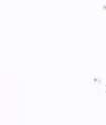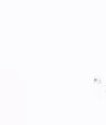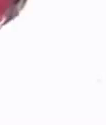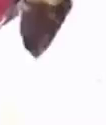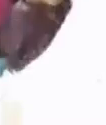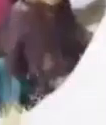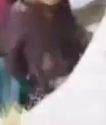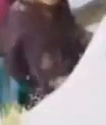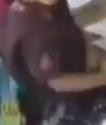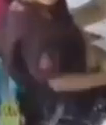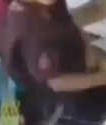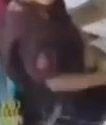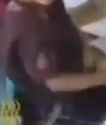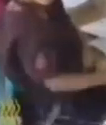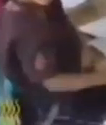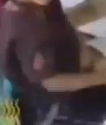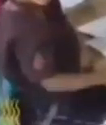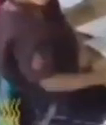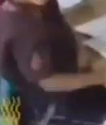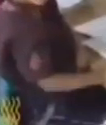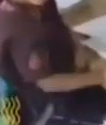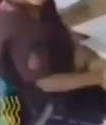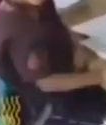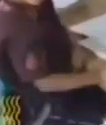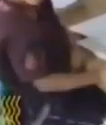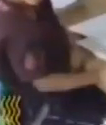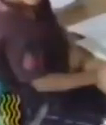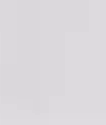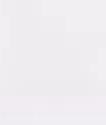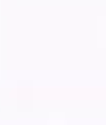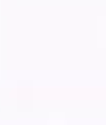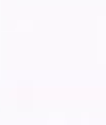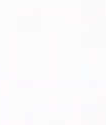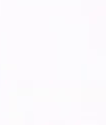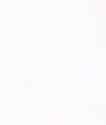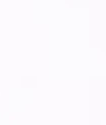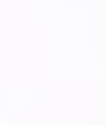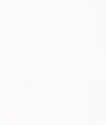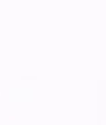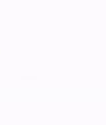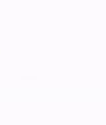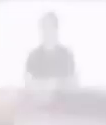A continuación, comunicación y lenguaje, primero primaria.